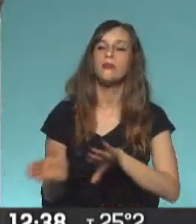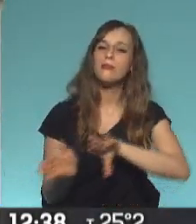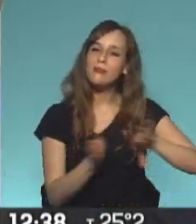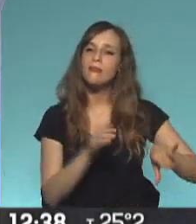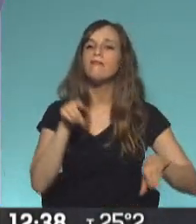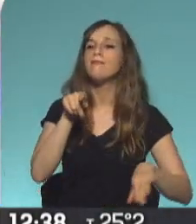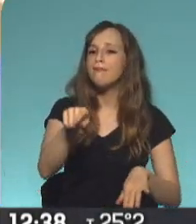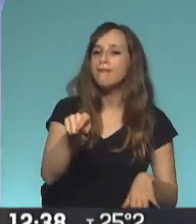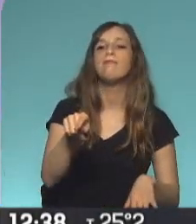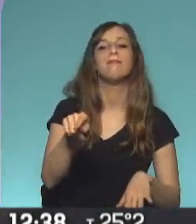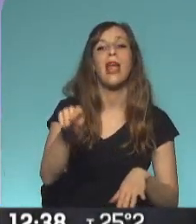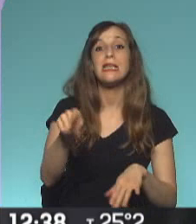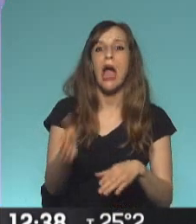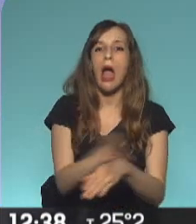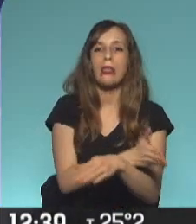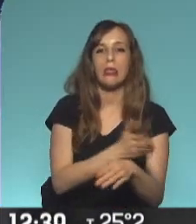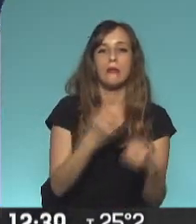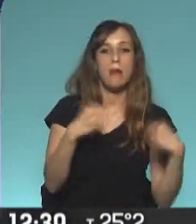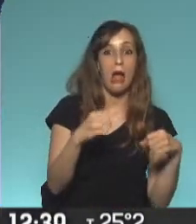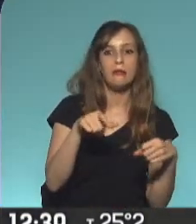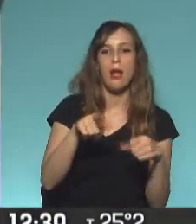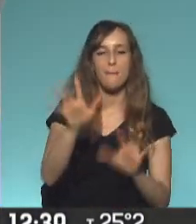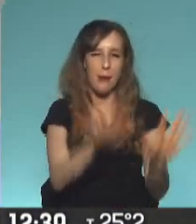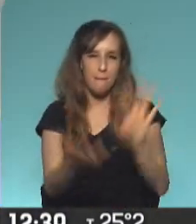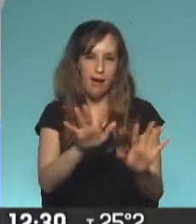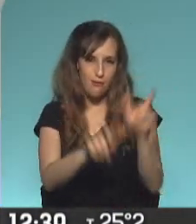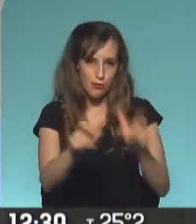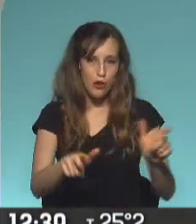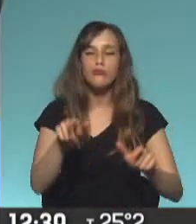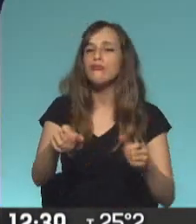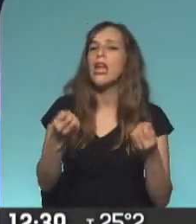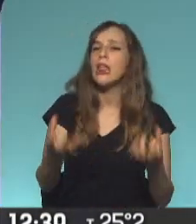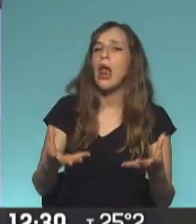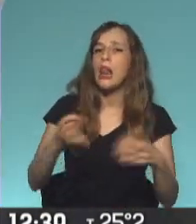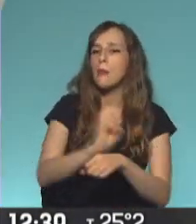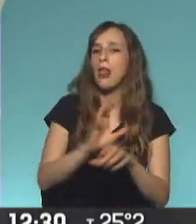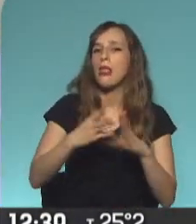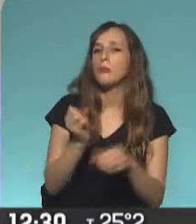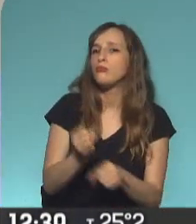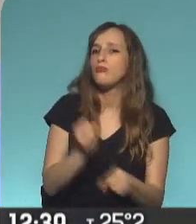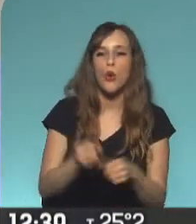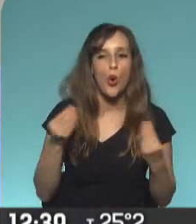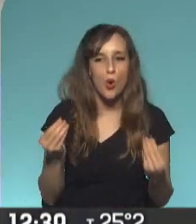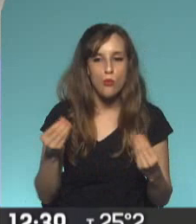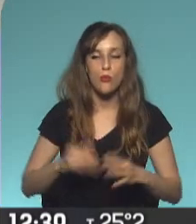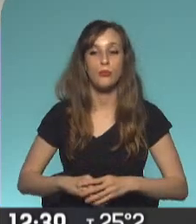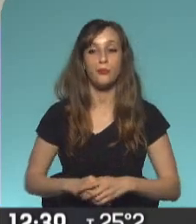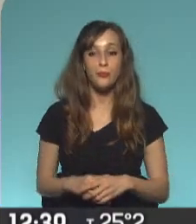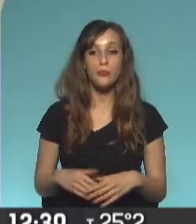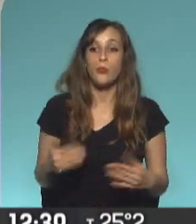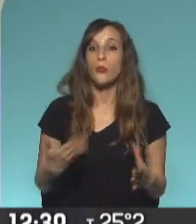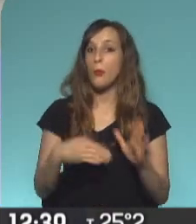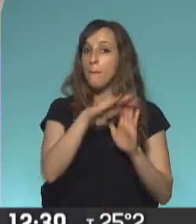pacientes antes de entrar a las prácticas. Alejandra, ¿cómo estás? ¿Cómo fue trabajar en medio de esta pandemia? Y bueno, con todo